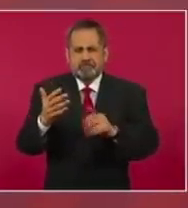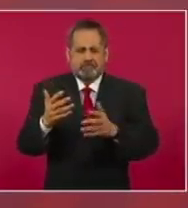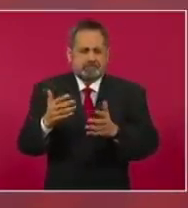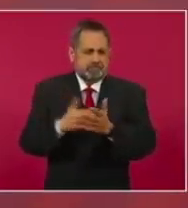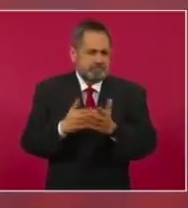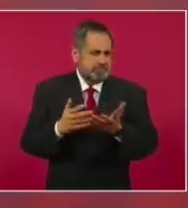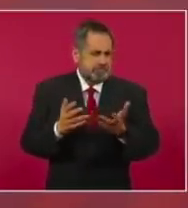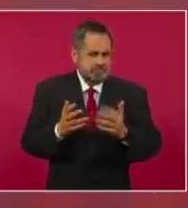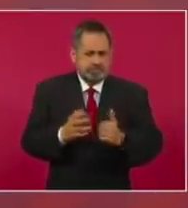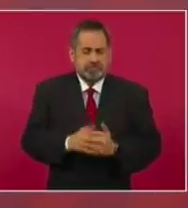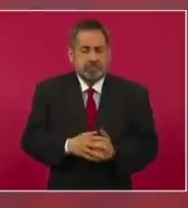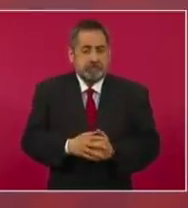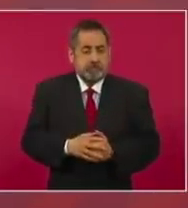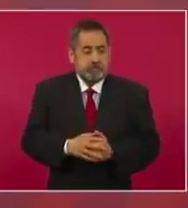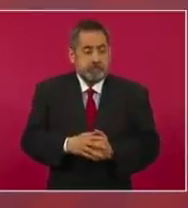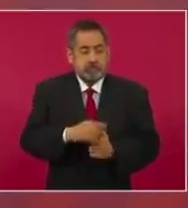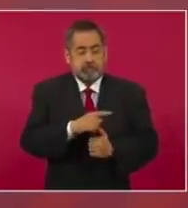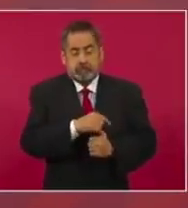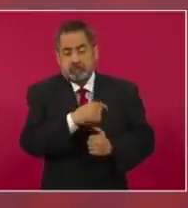Y los